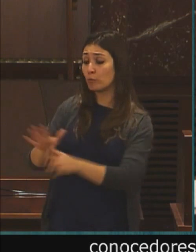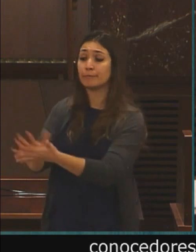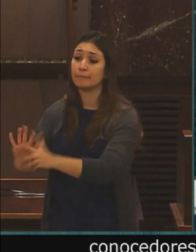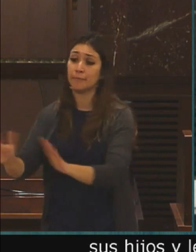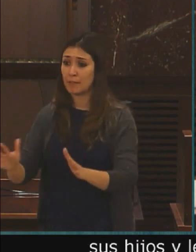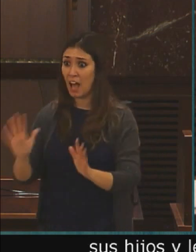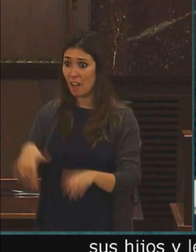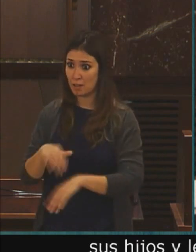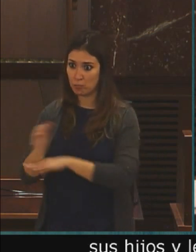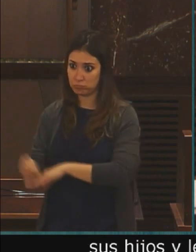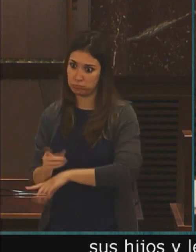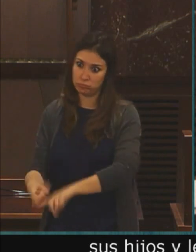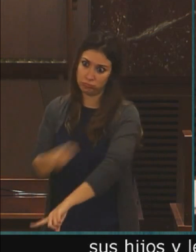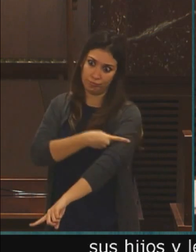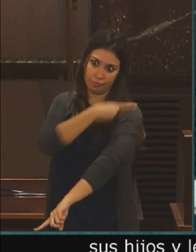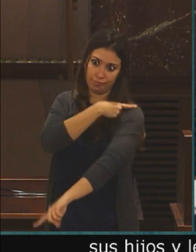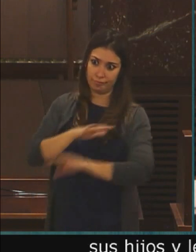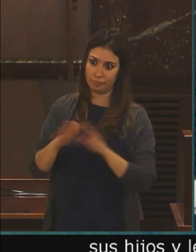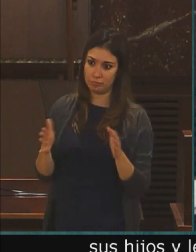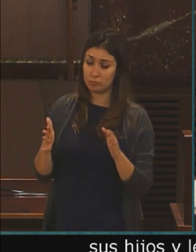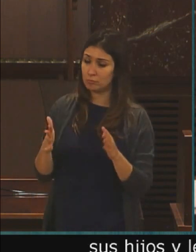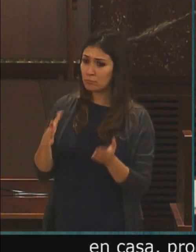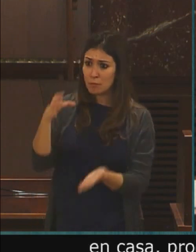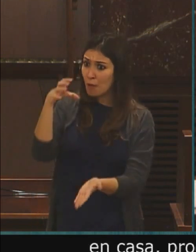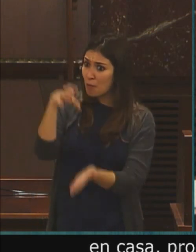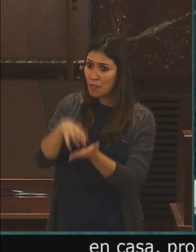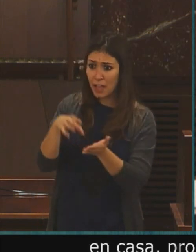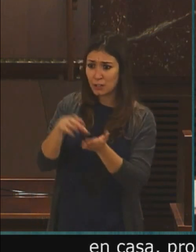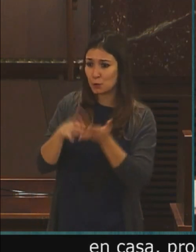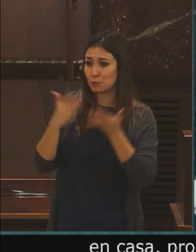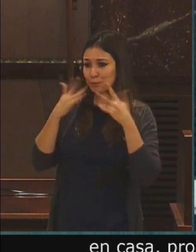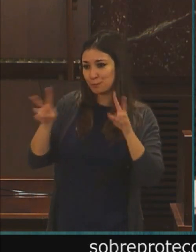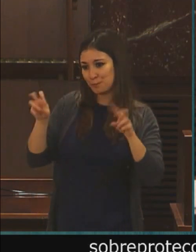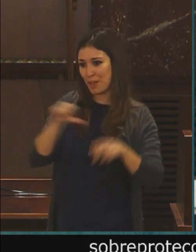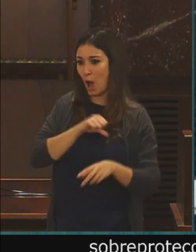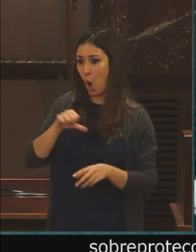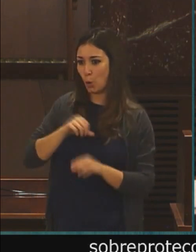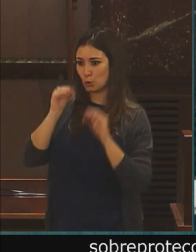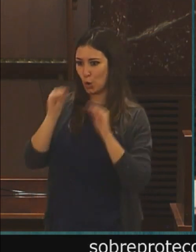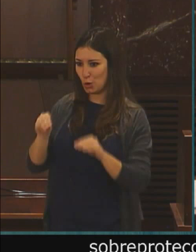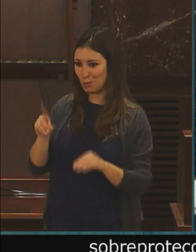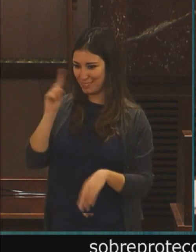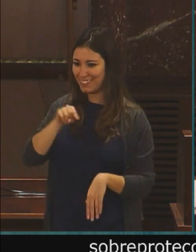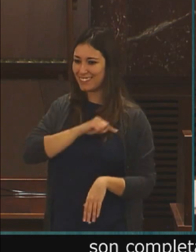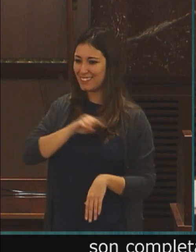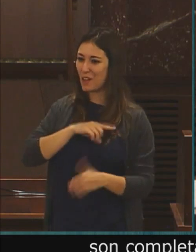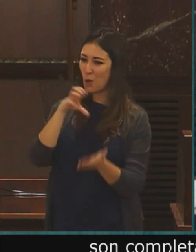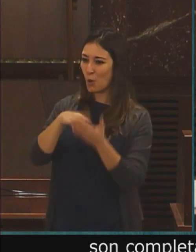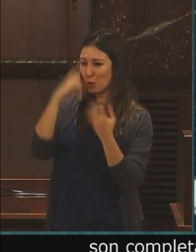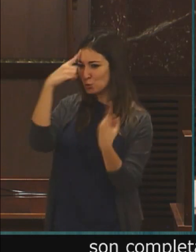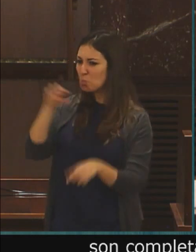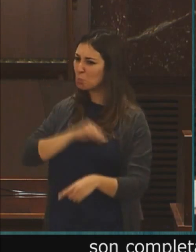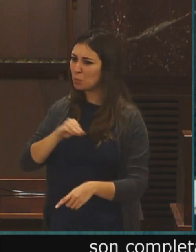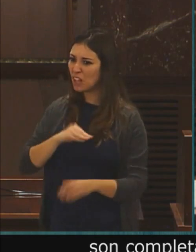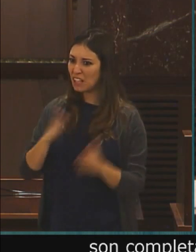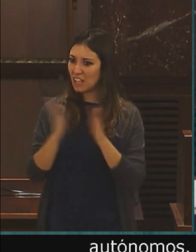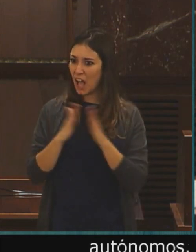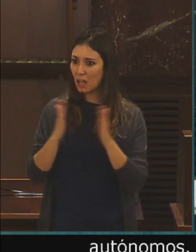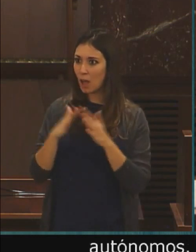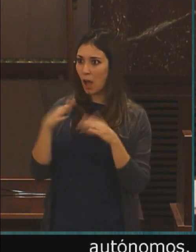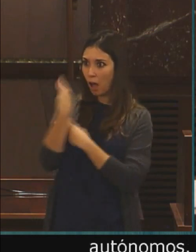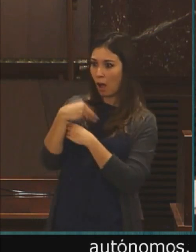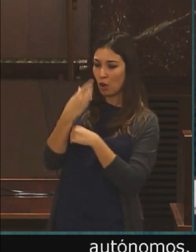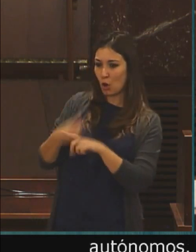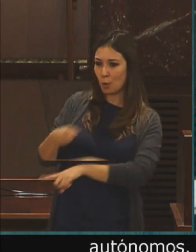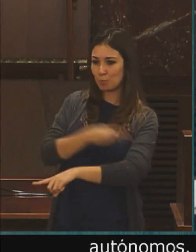produciéndose la sobreprotección, cuando los centros son completamente o parcialmente autónomos. Es difícil para los mediadores introducirnos en un domicilio particular.